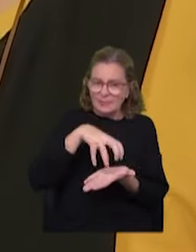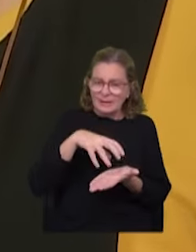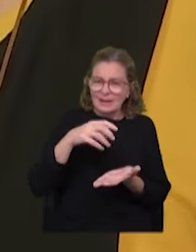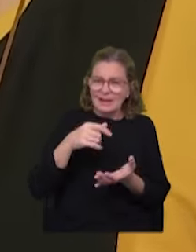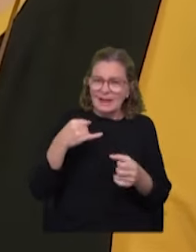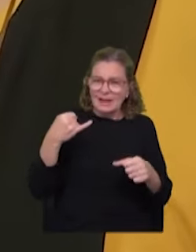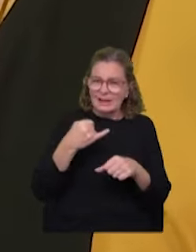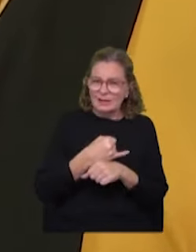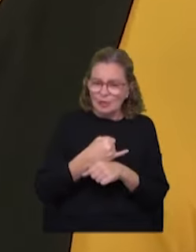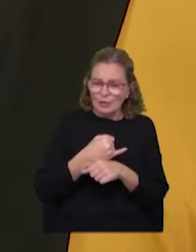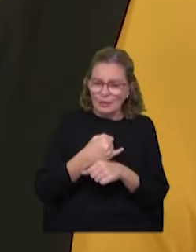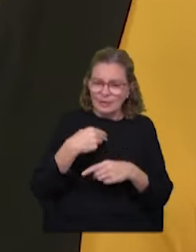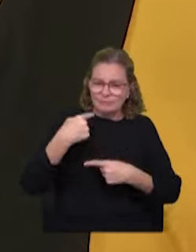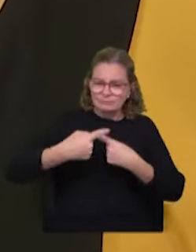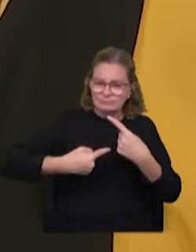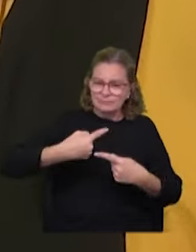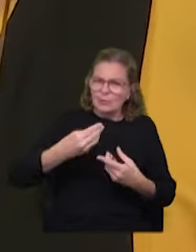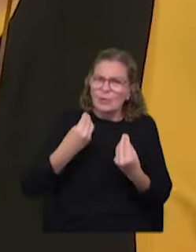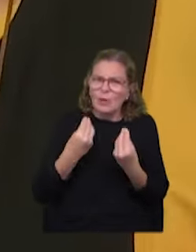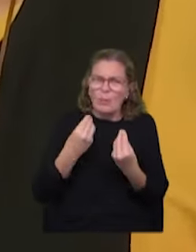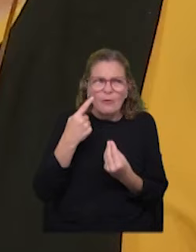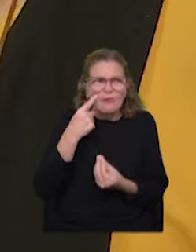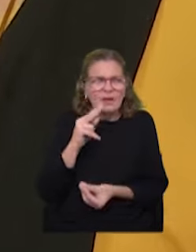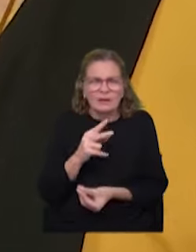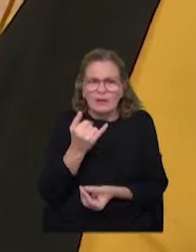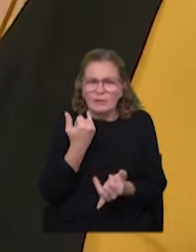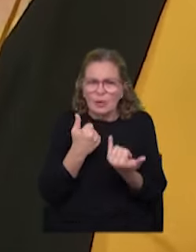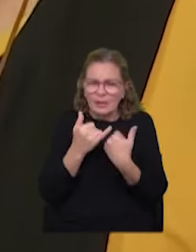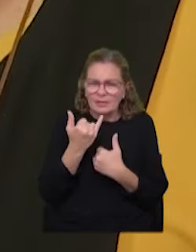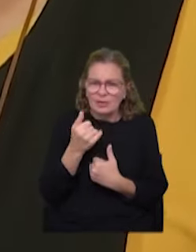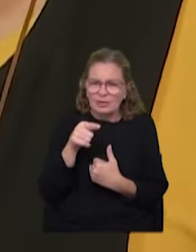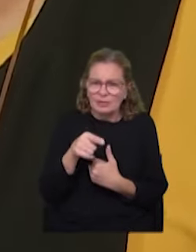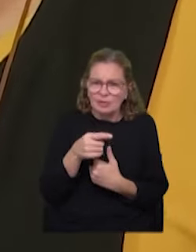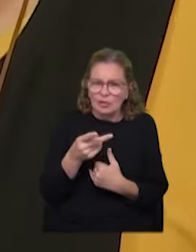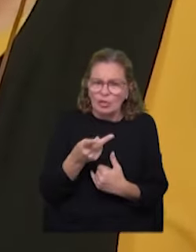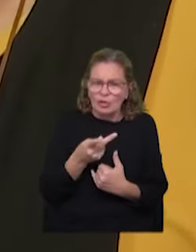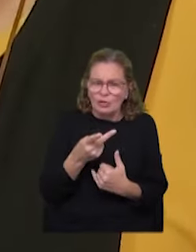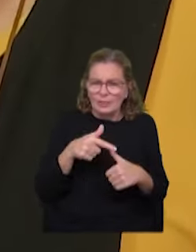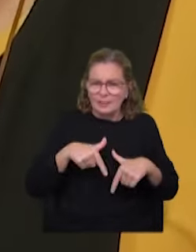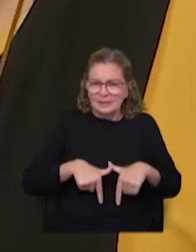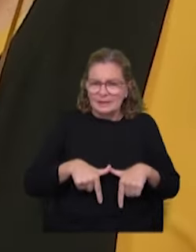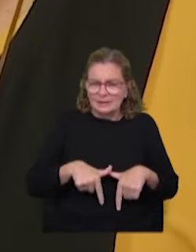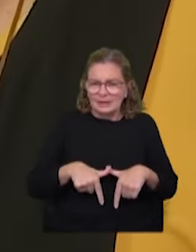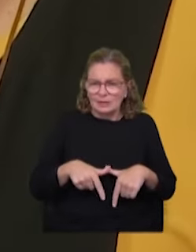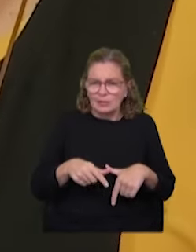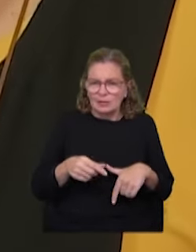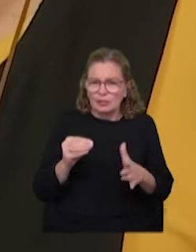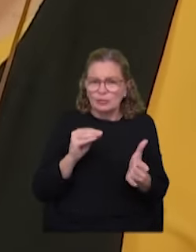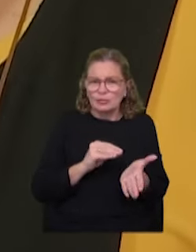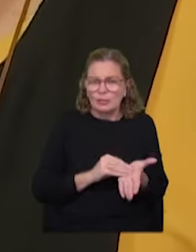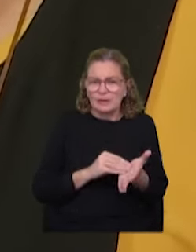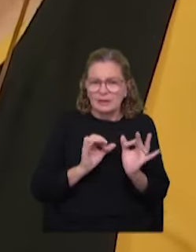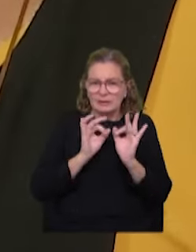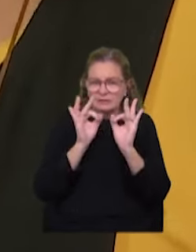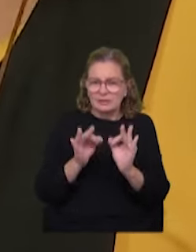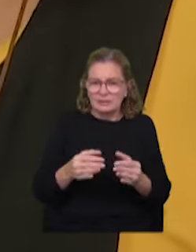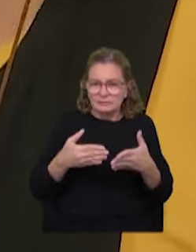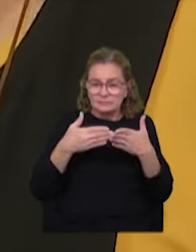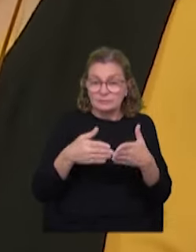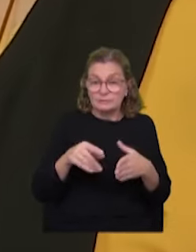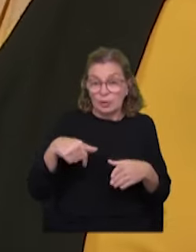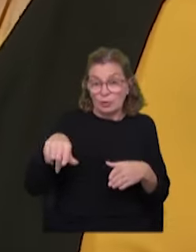errores de Procedimientos Cómo observan la información que tenían ambos ambos ministerios respecto a a la llegada y nosotros